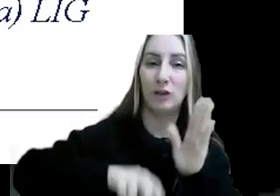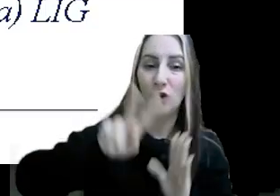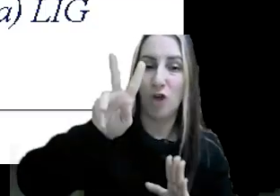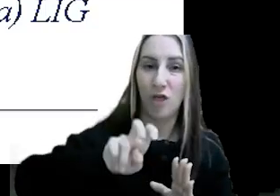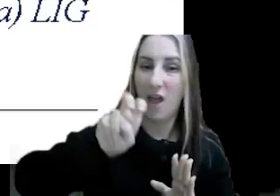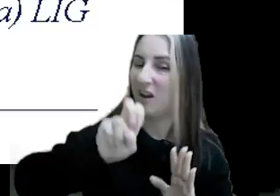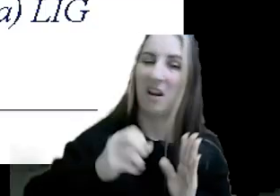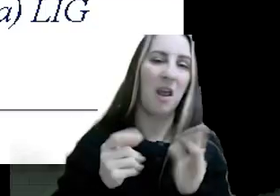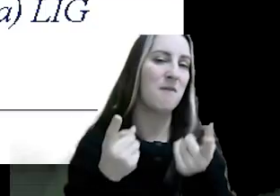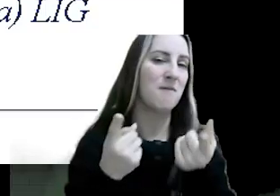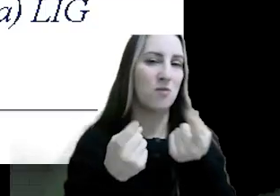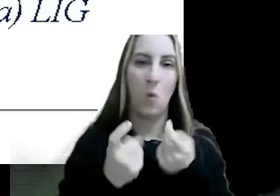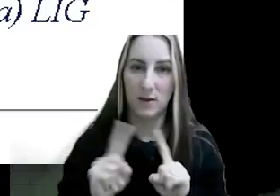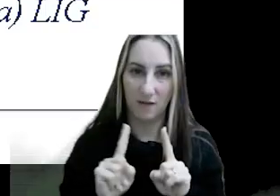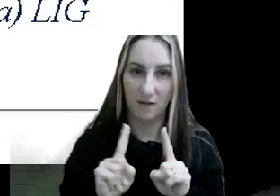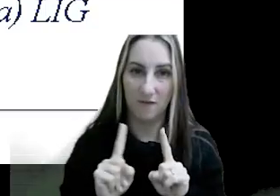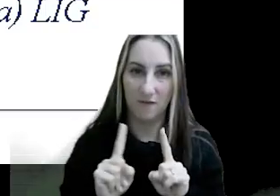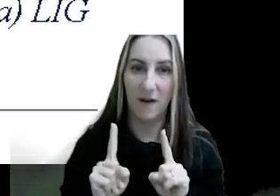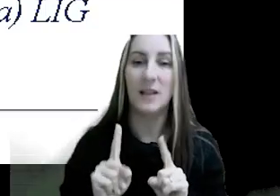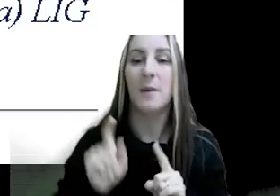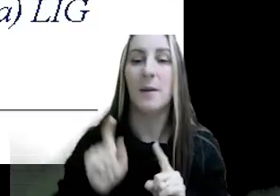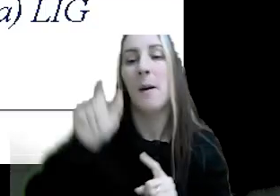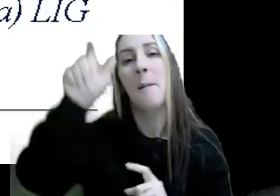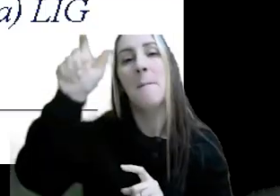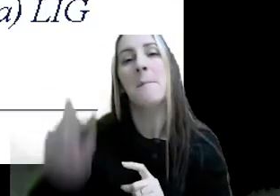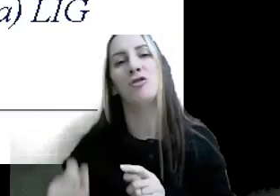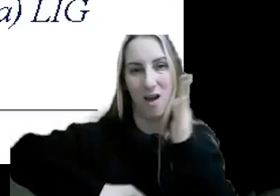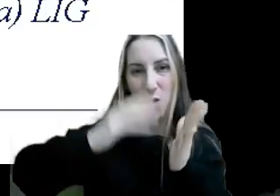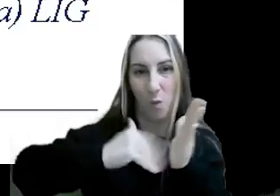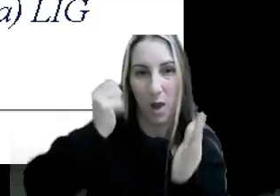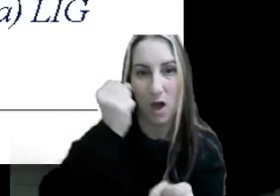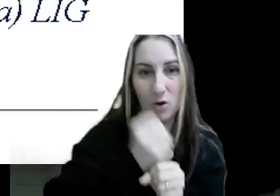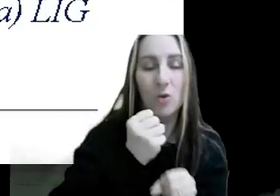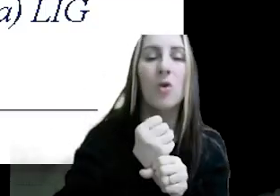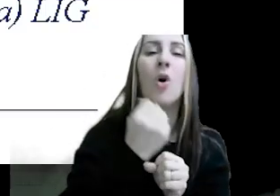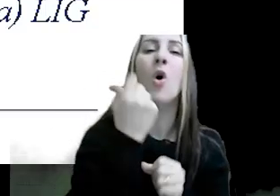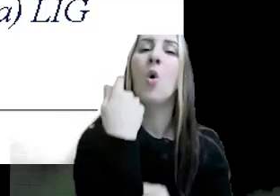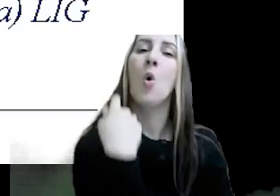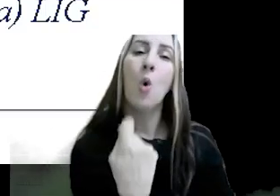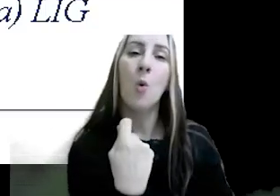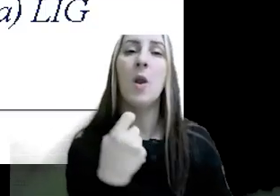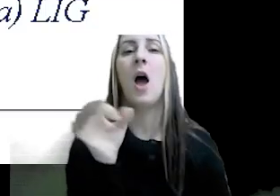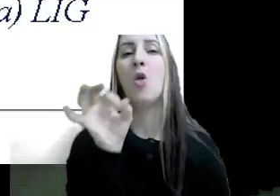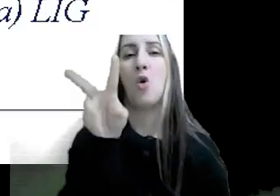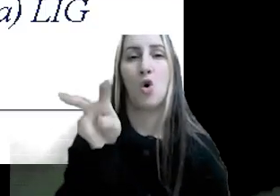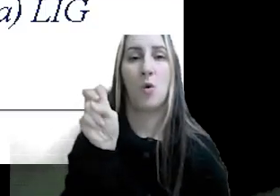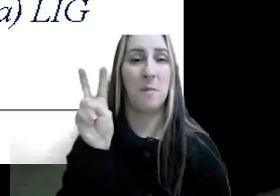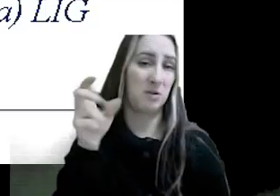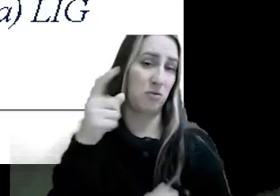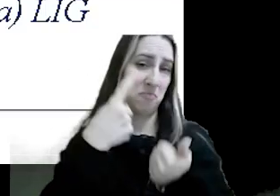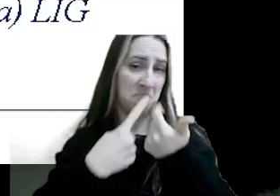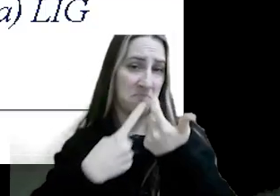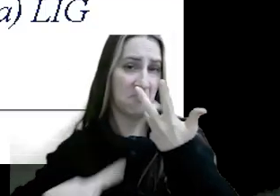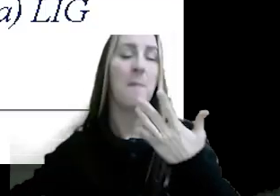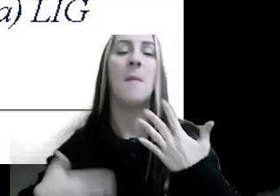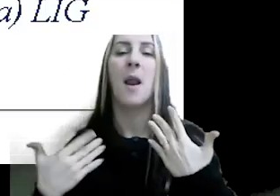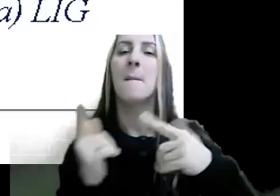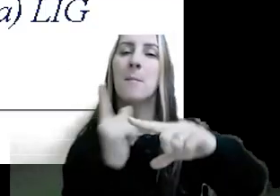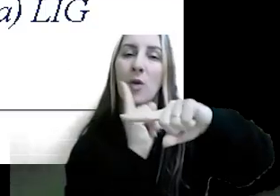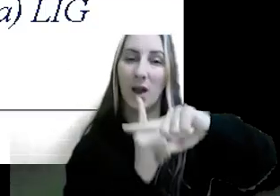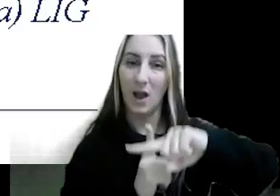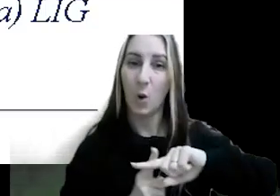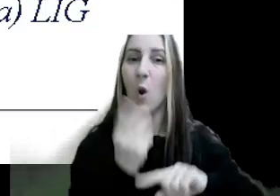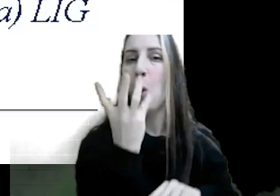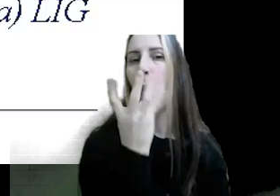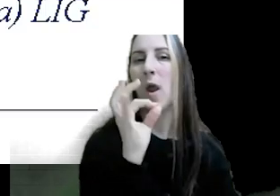todo empleado en relación de dependencia, jubilado, pensionado, etc., para poder computar el 40%